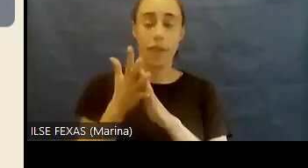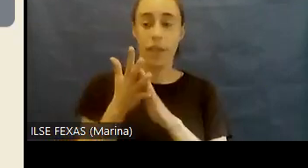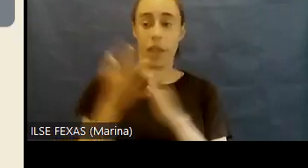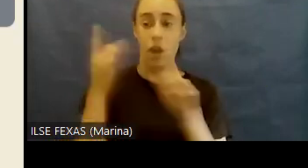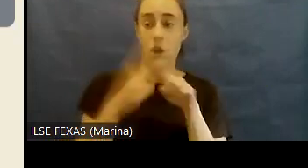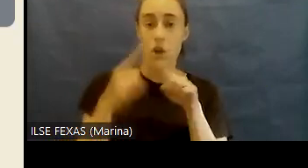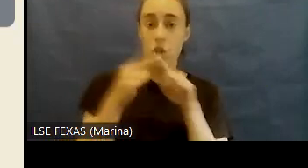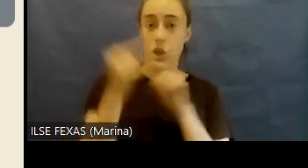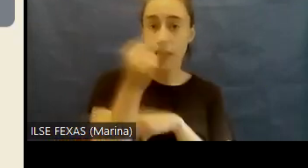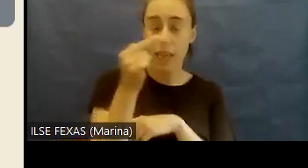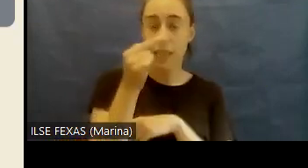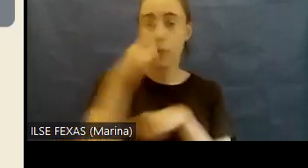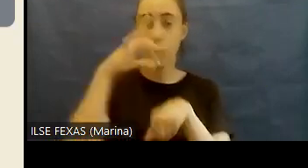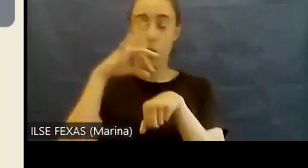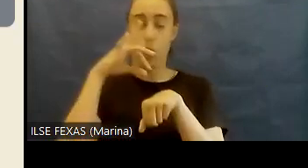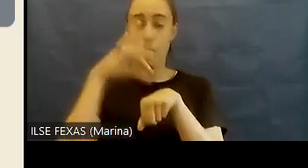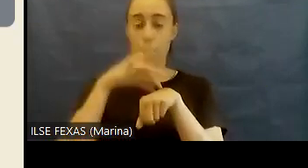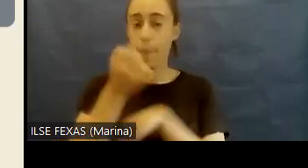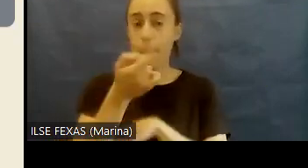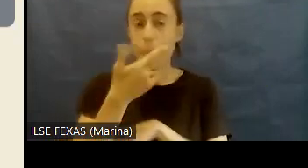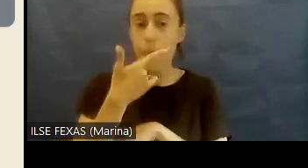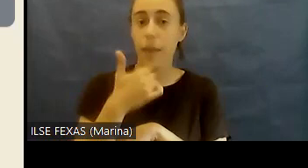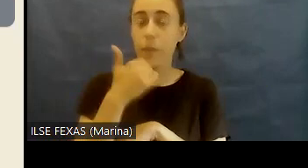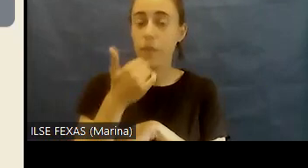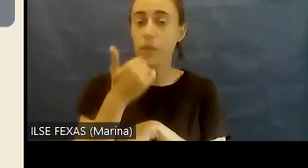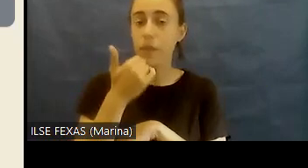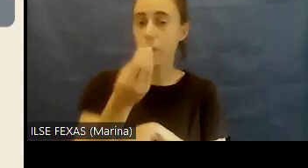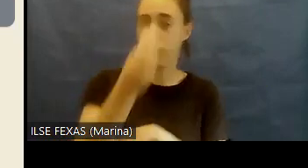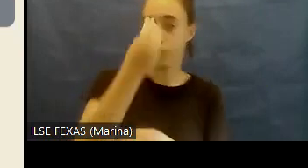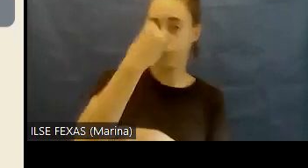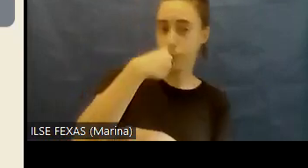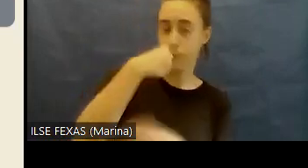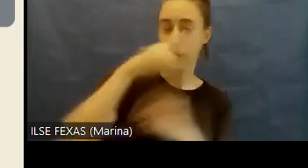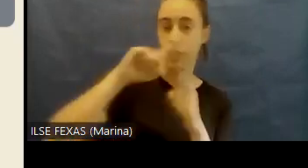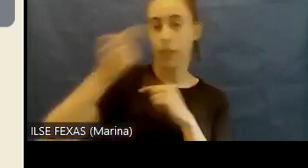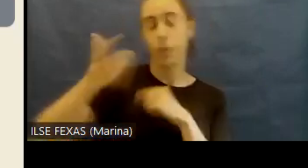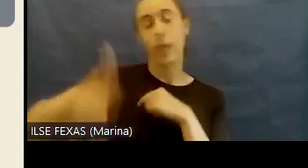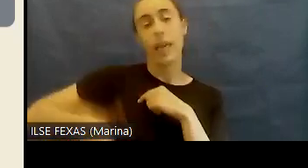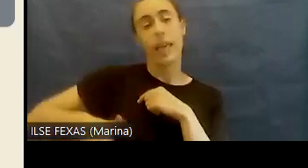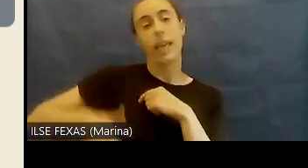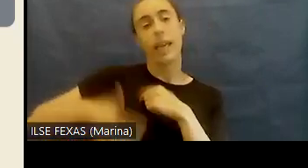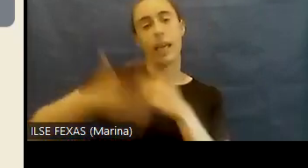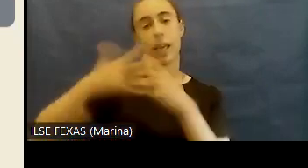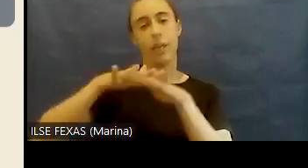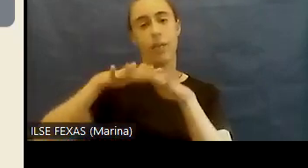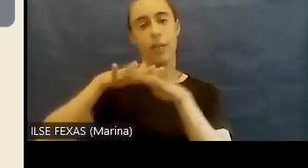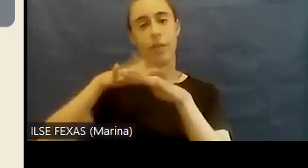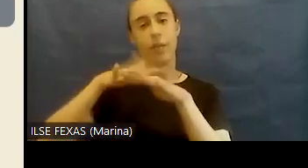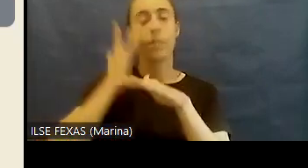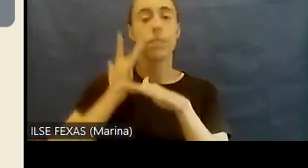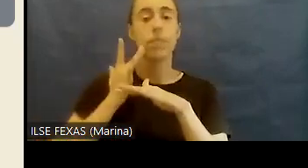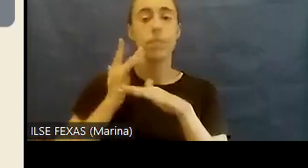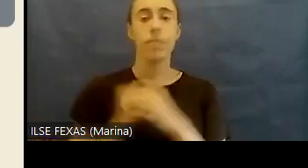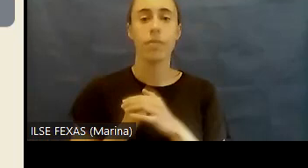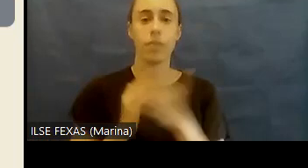los medicamentos que ya han hecho su efecto antes de ser eliminados, muchos de ellos pasan a nivel del hígado, hay algunos que se van directamente al